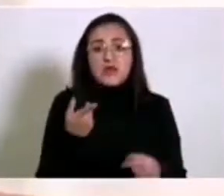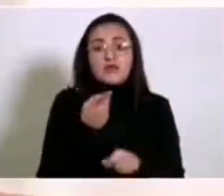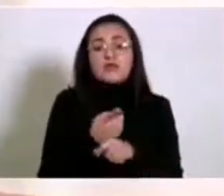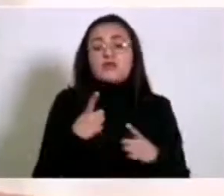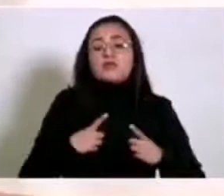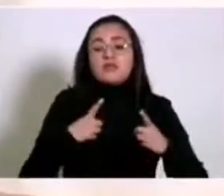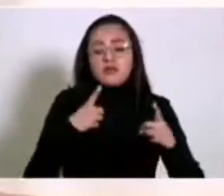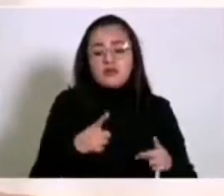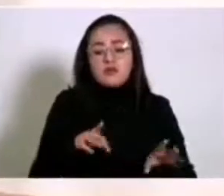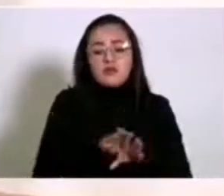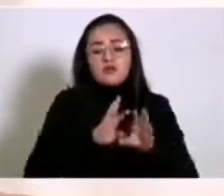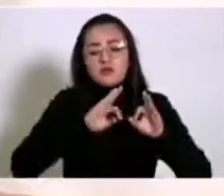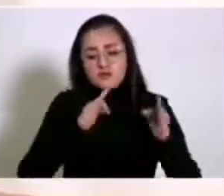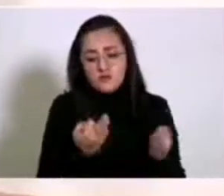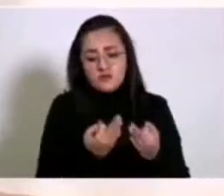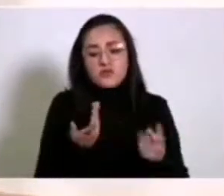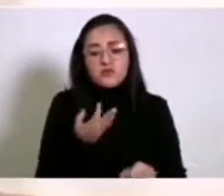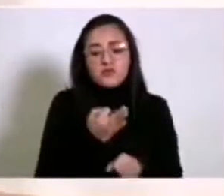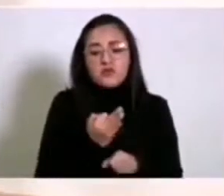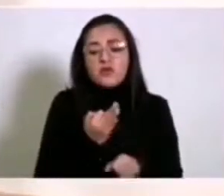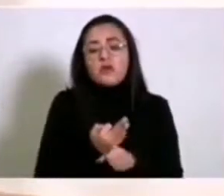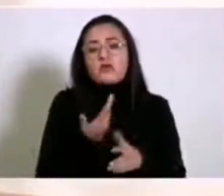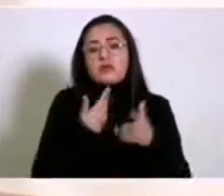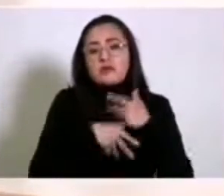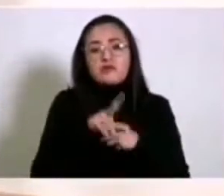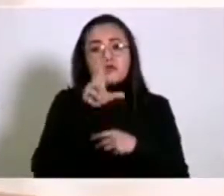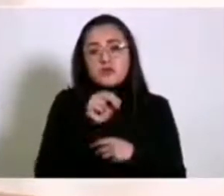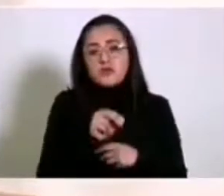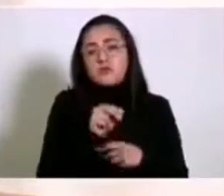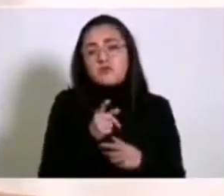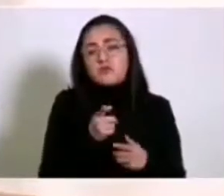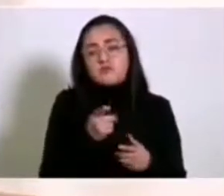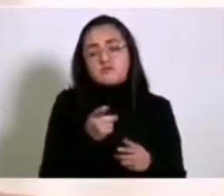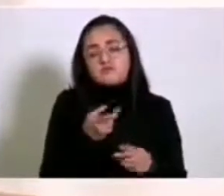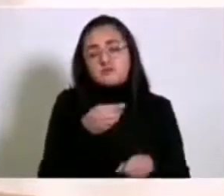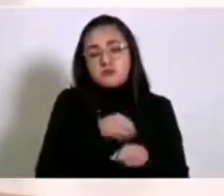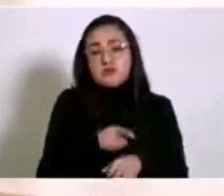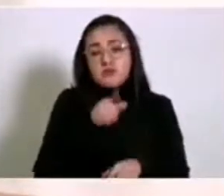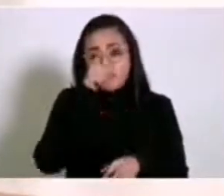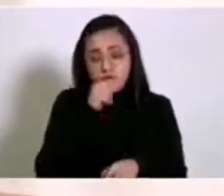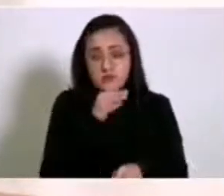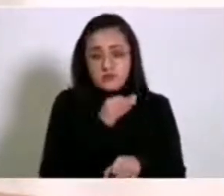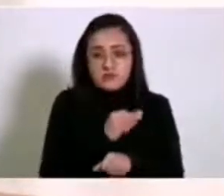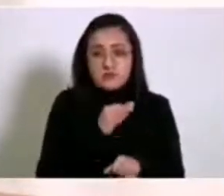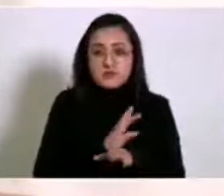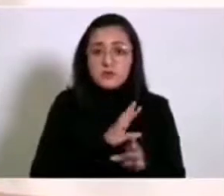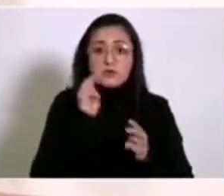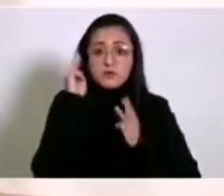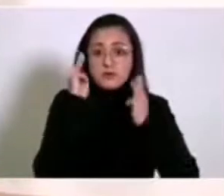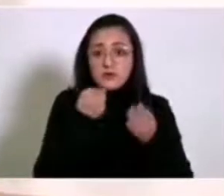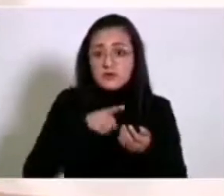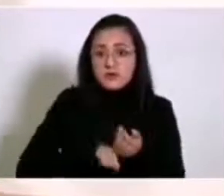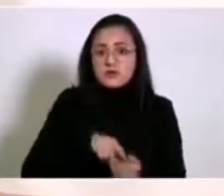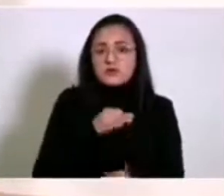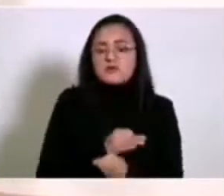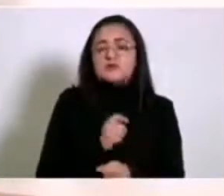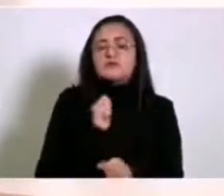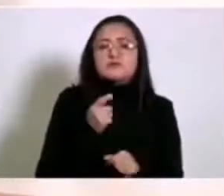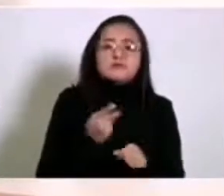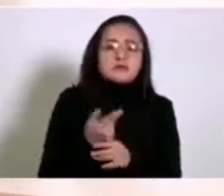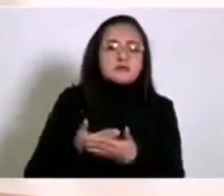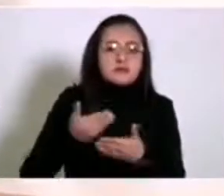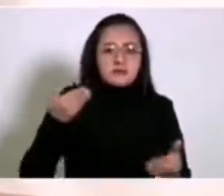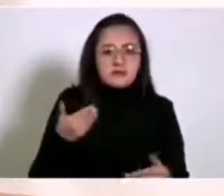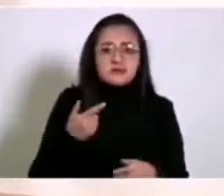dieron forma una forma paliativa y no correctiva estas fallas que se dan en nuestros museos no sólo son los del pasado